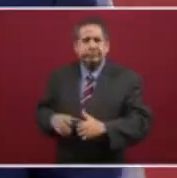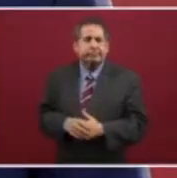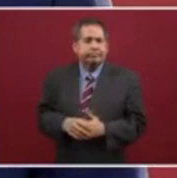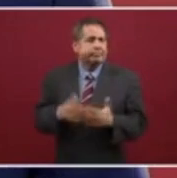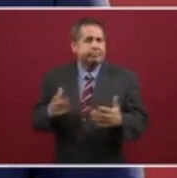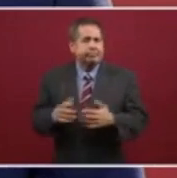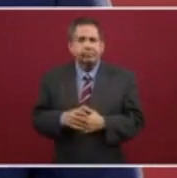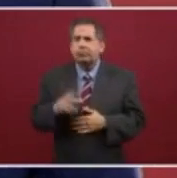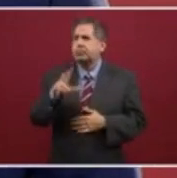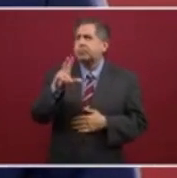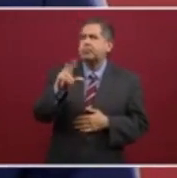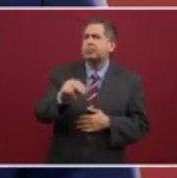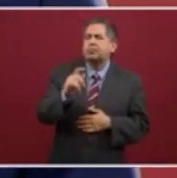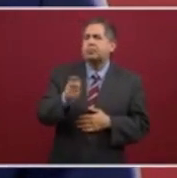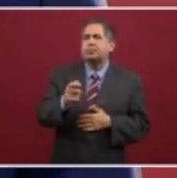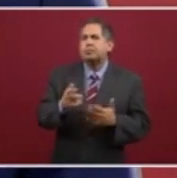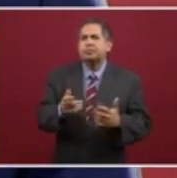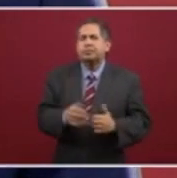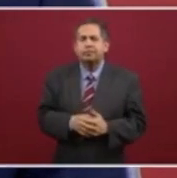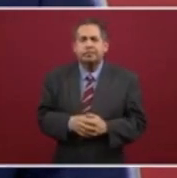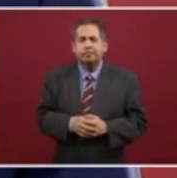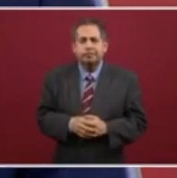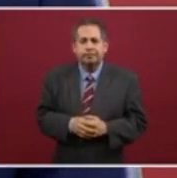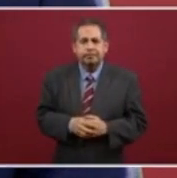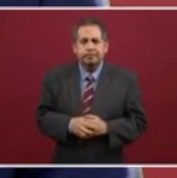Esto no es un asunto